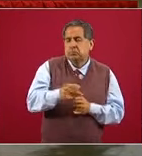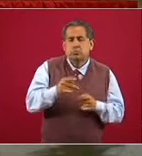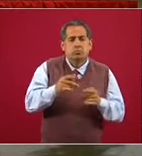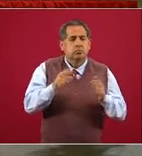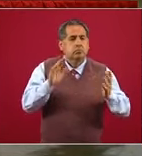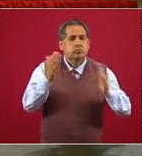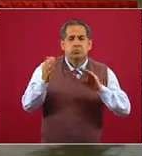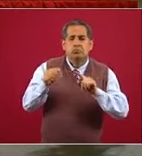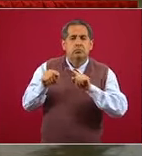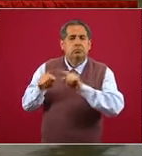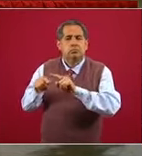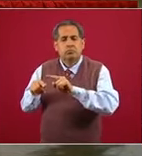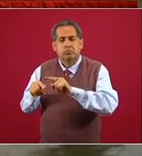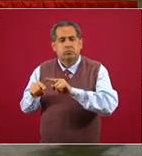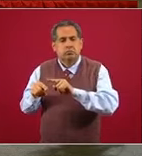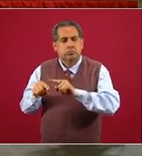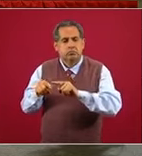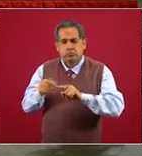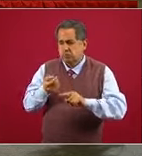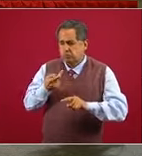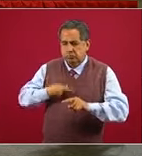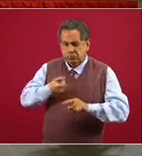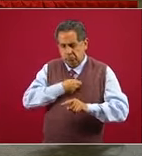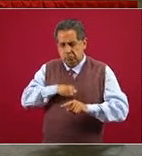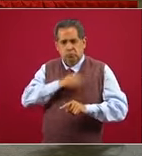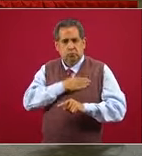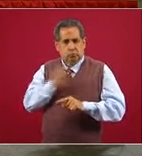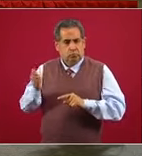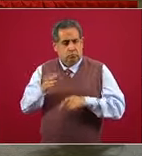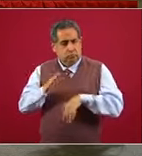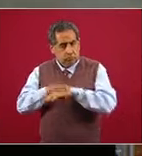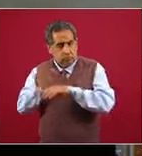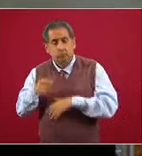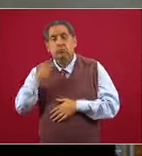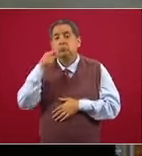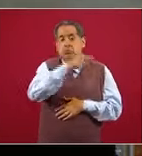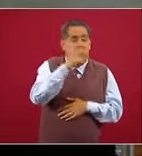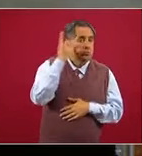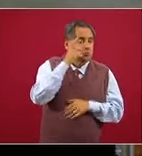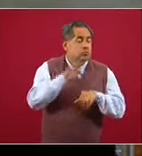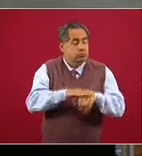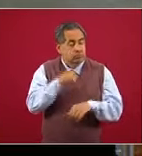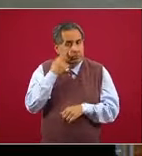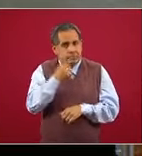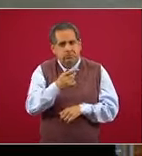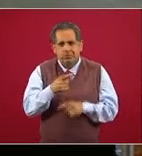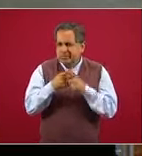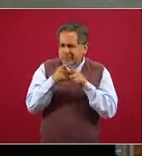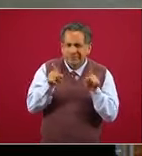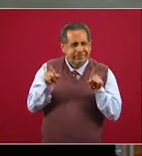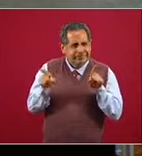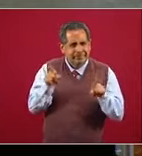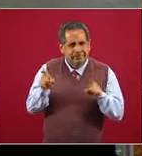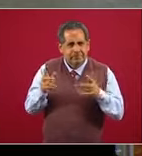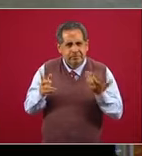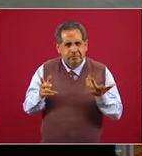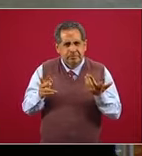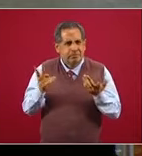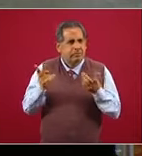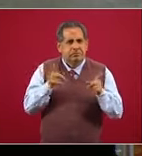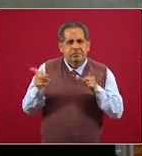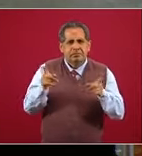espejo con la de recuperados. En el caso de Durango es más marcado. La diferencia de